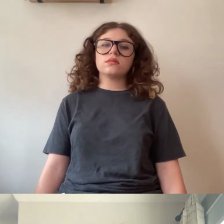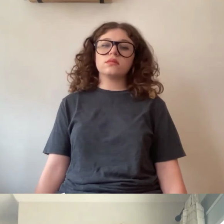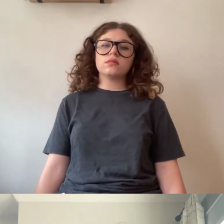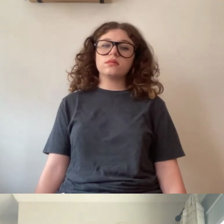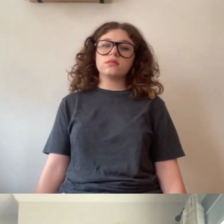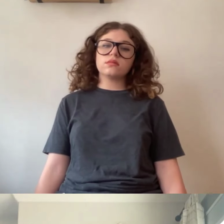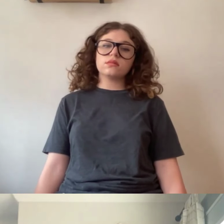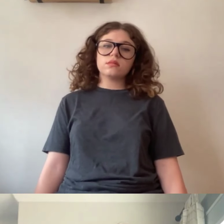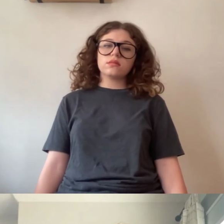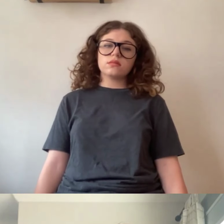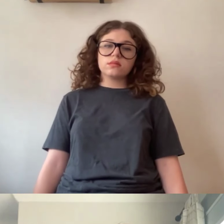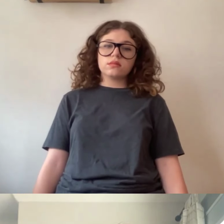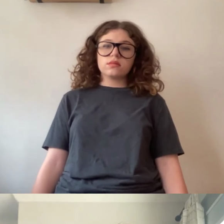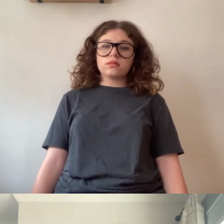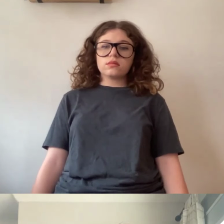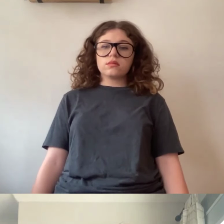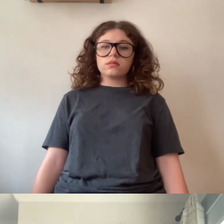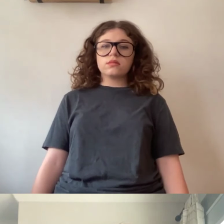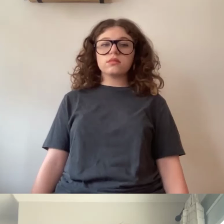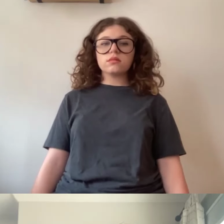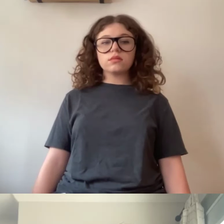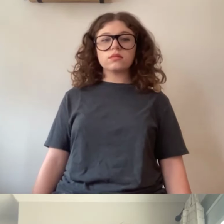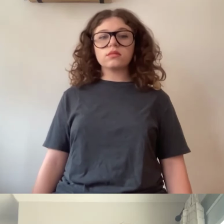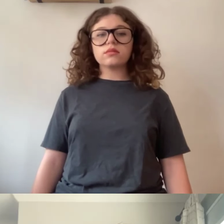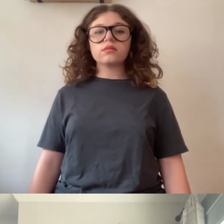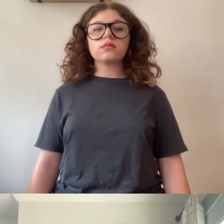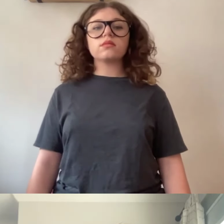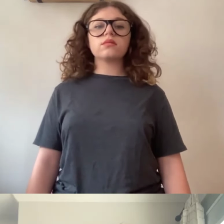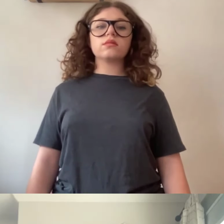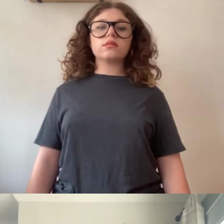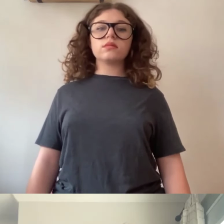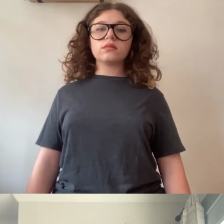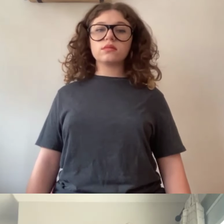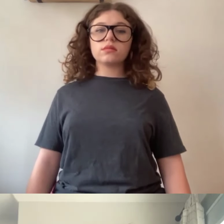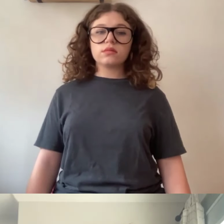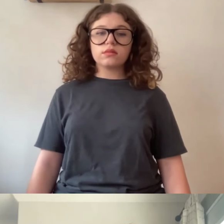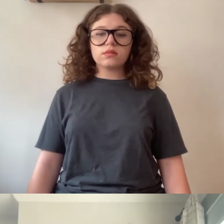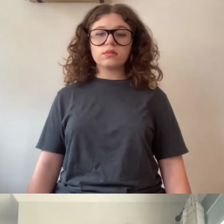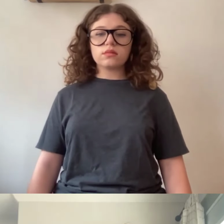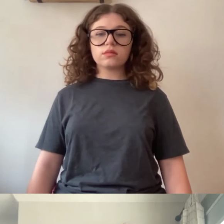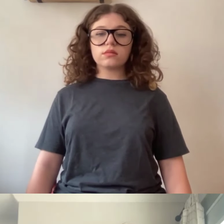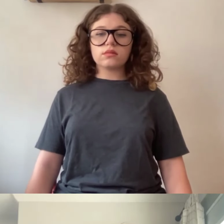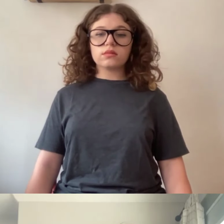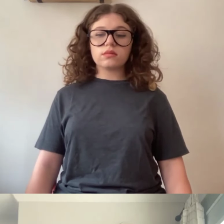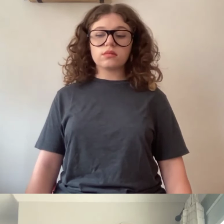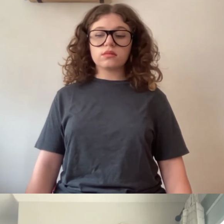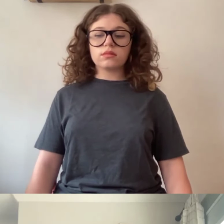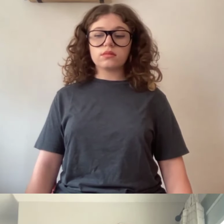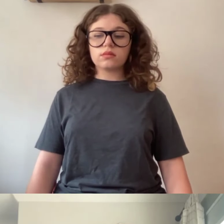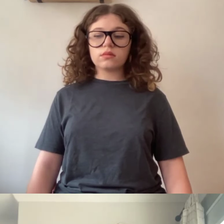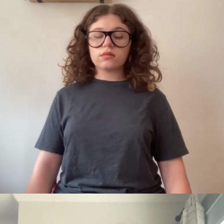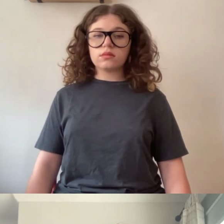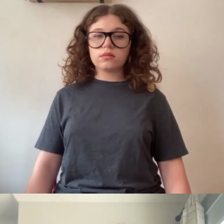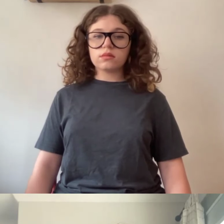en donde dice finalizado, porque si no lo hacen, no van a entrar al canal. En un momento, cuando yo vaya a los canales, van a